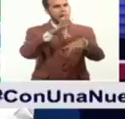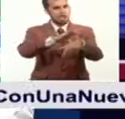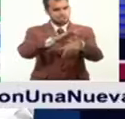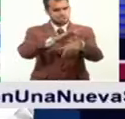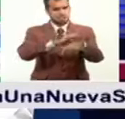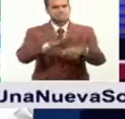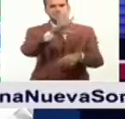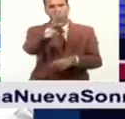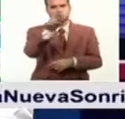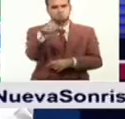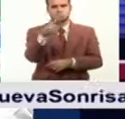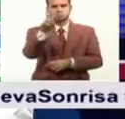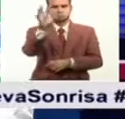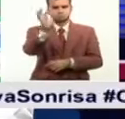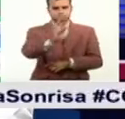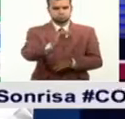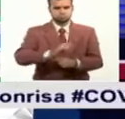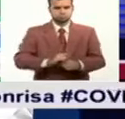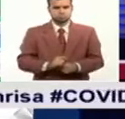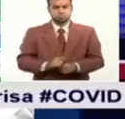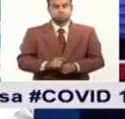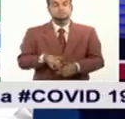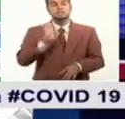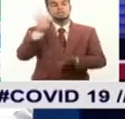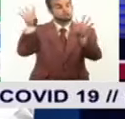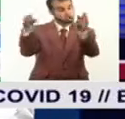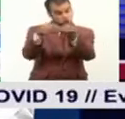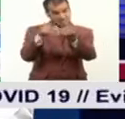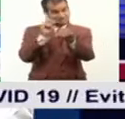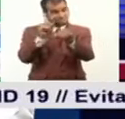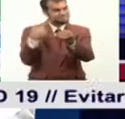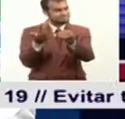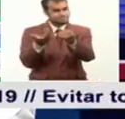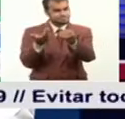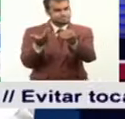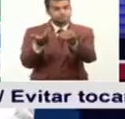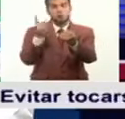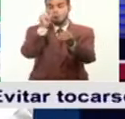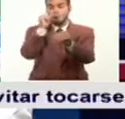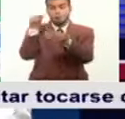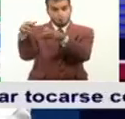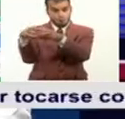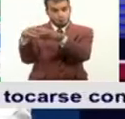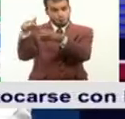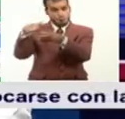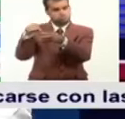No obstante, en el acumulado se mantiene el sexo masculino con el